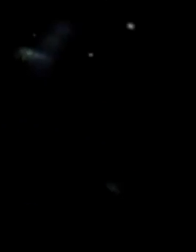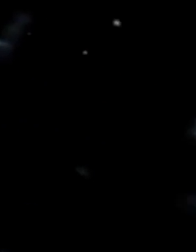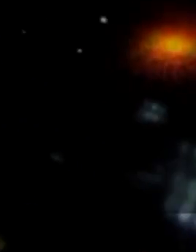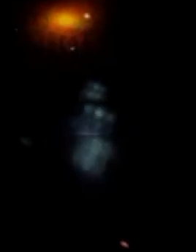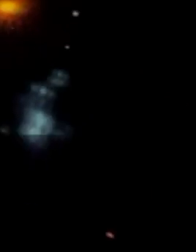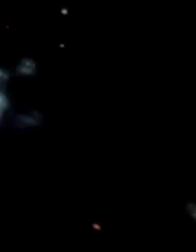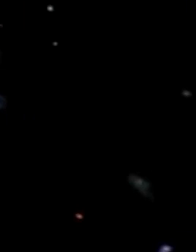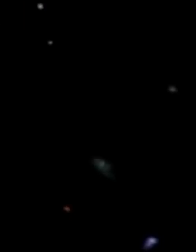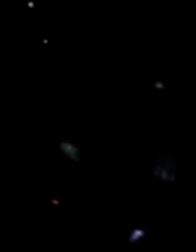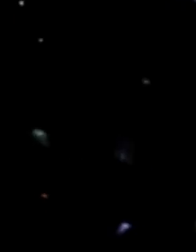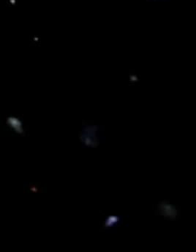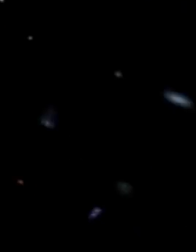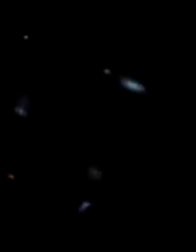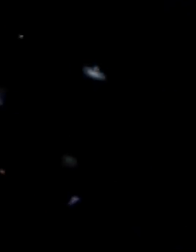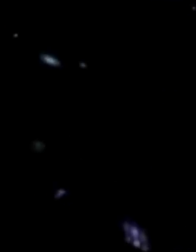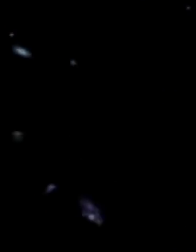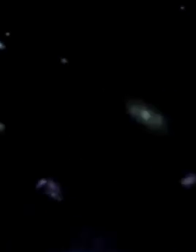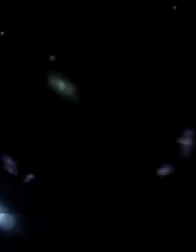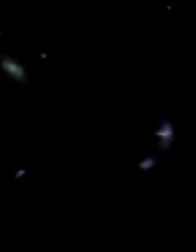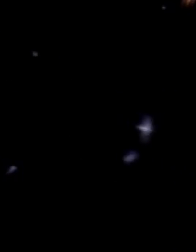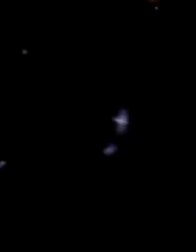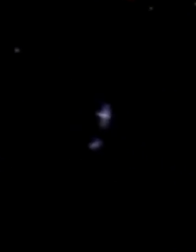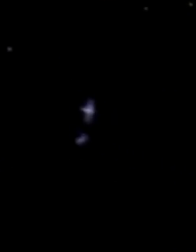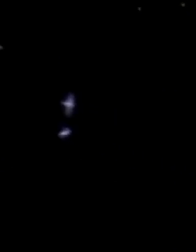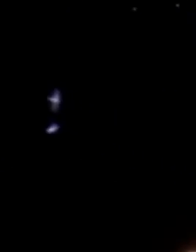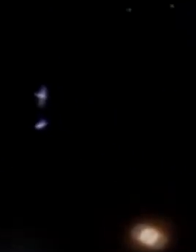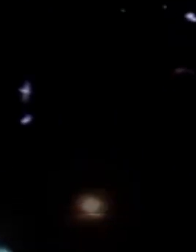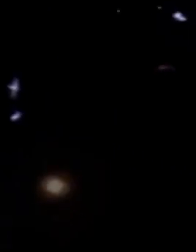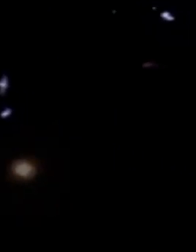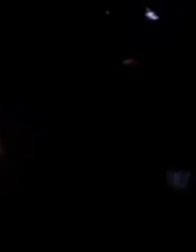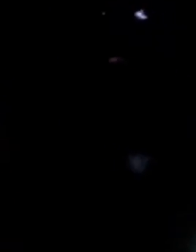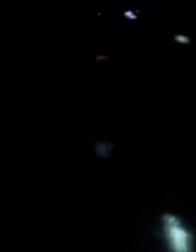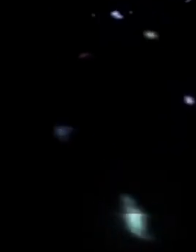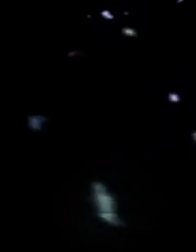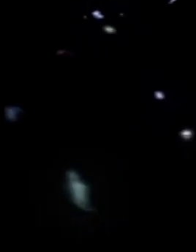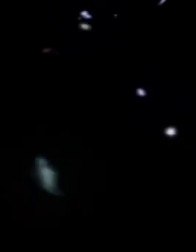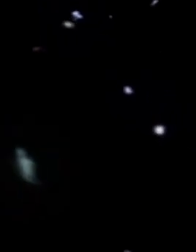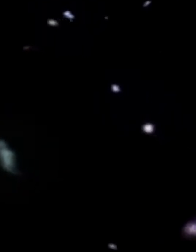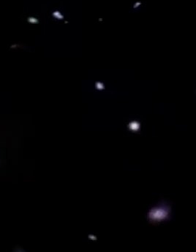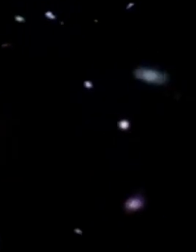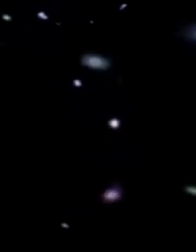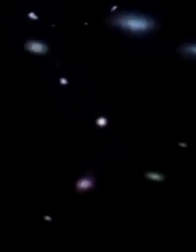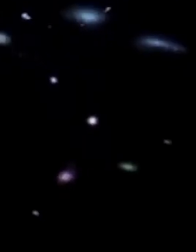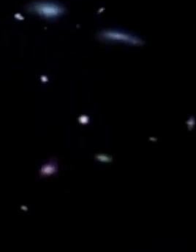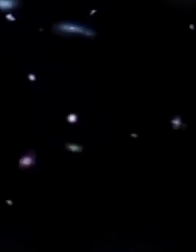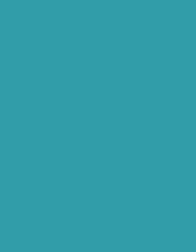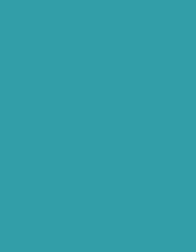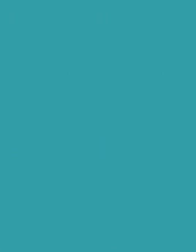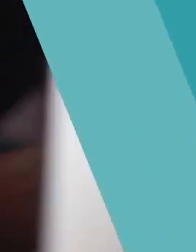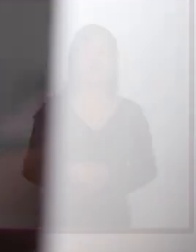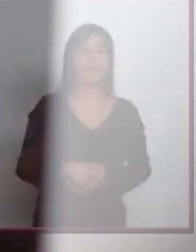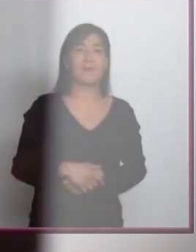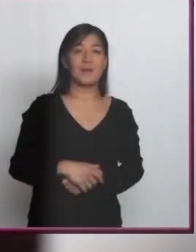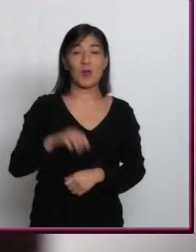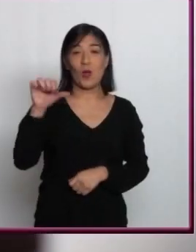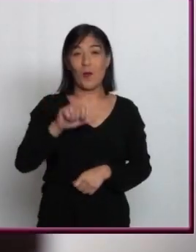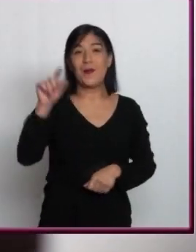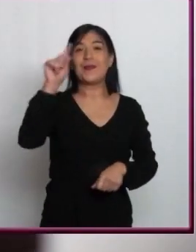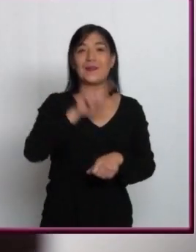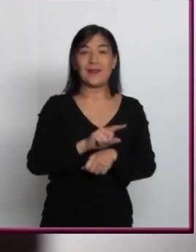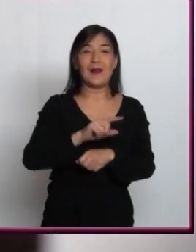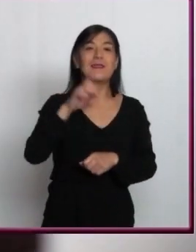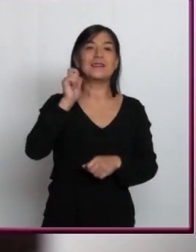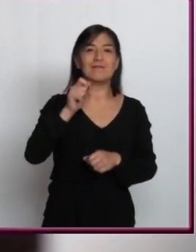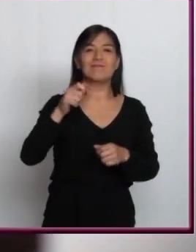a remote epoch, and it matched the temperature predicted by the Big Bang Theory. El día de hoy tenemos